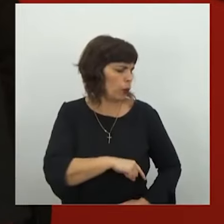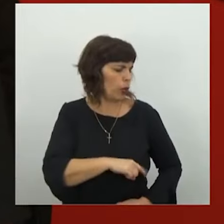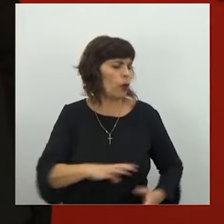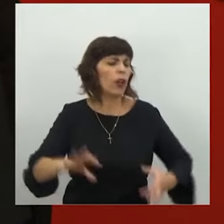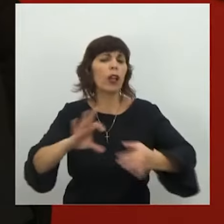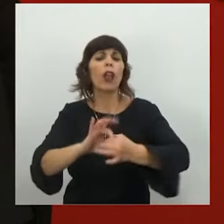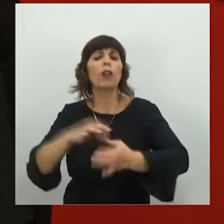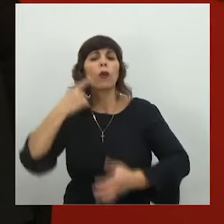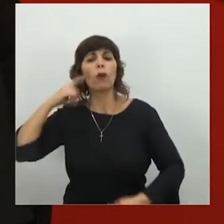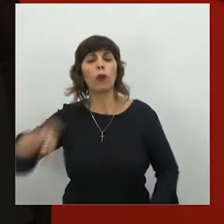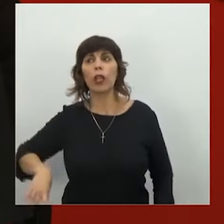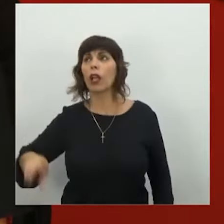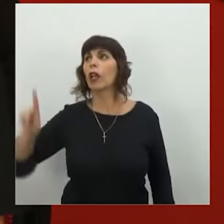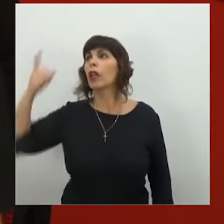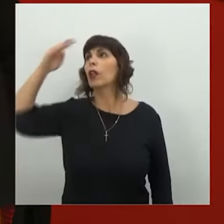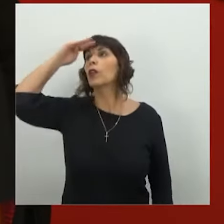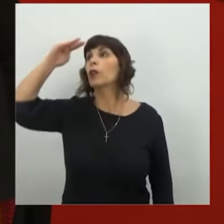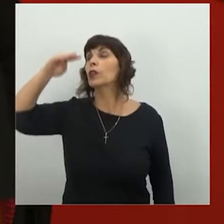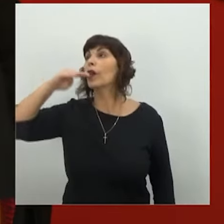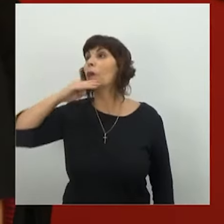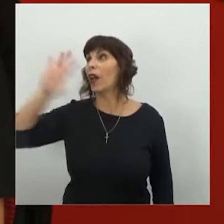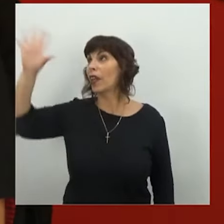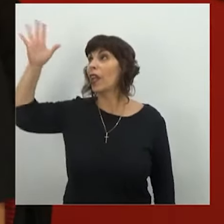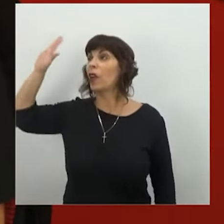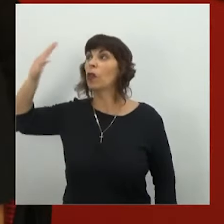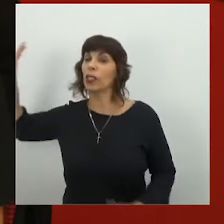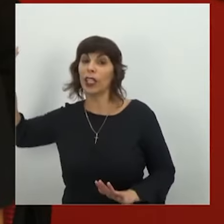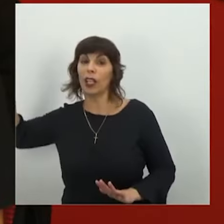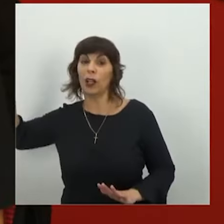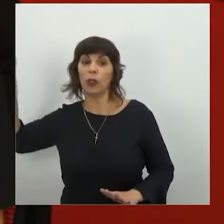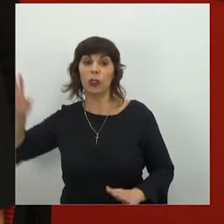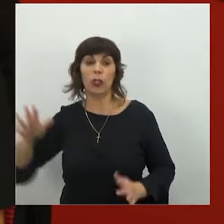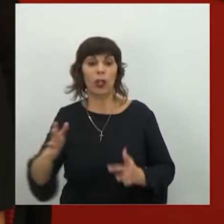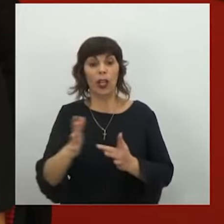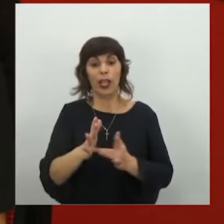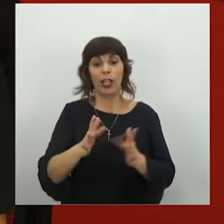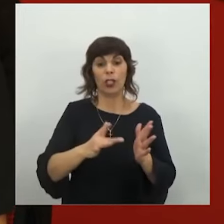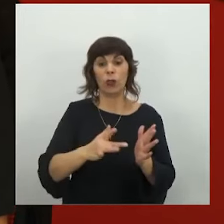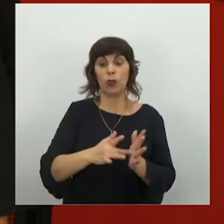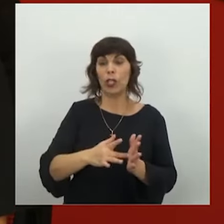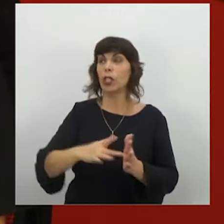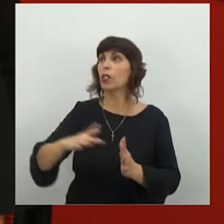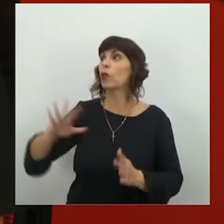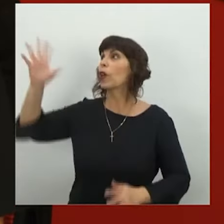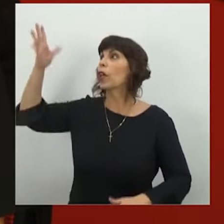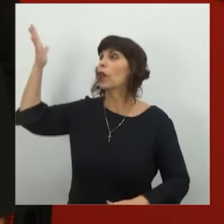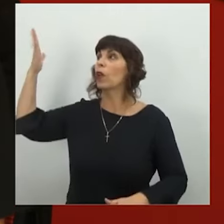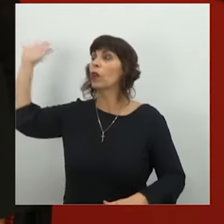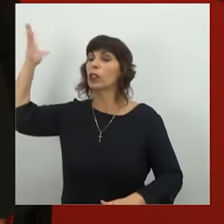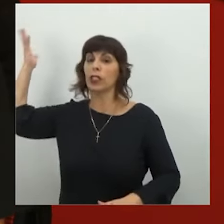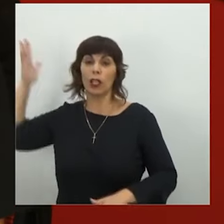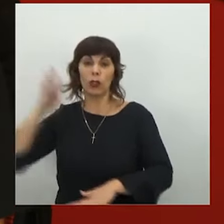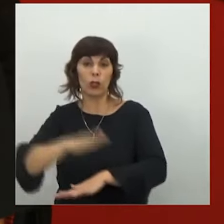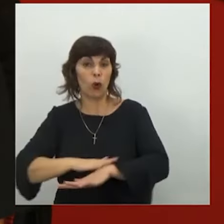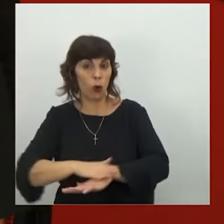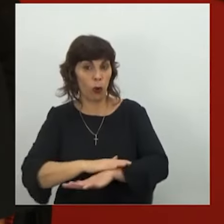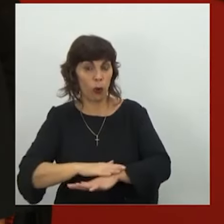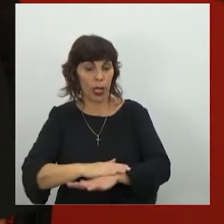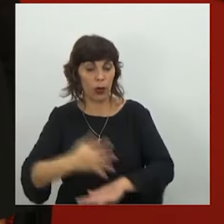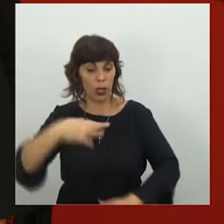cielos, el Hijo que gobierna los cielos, y el Espíritu Santo que está aquí con